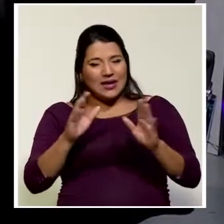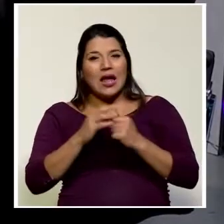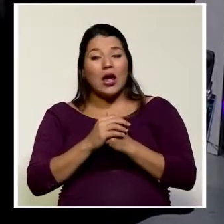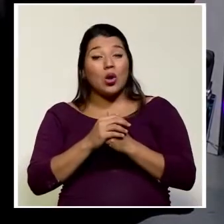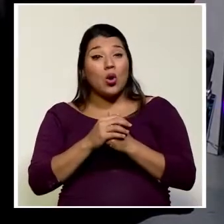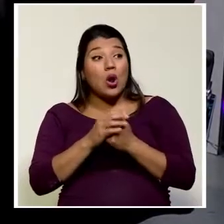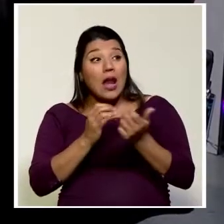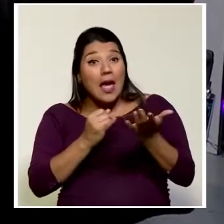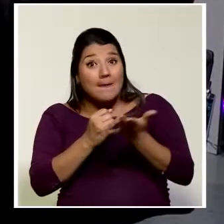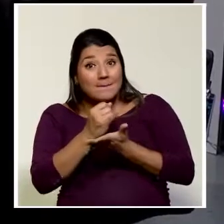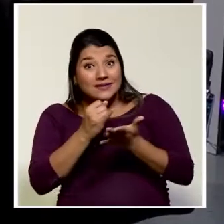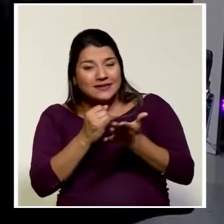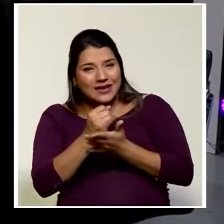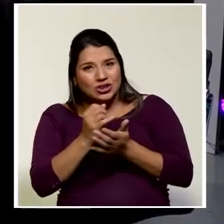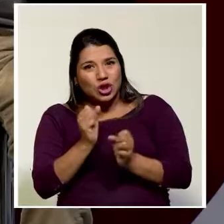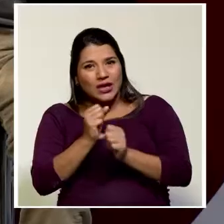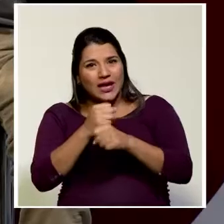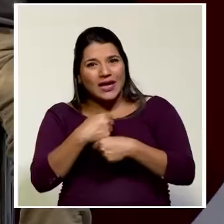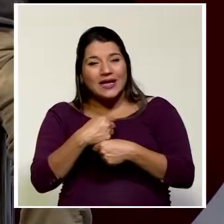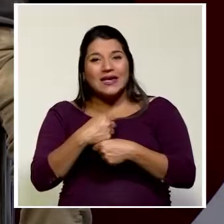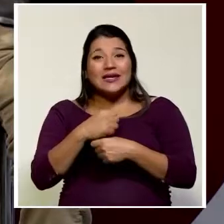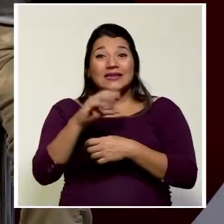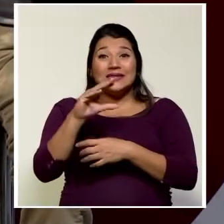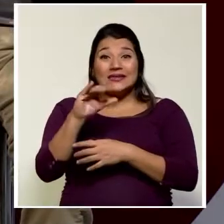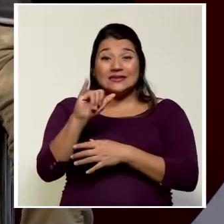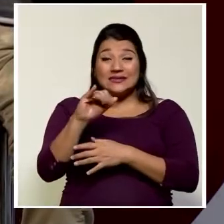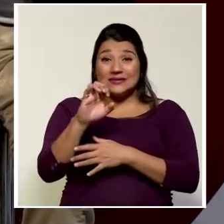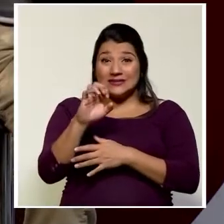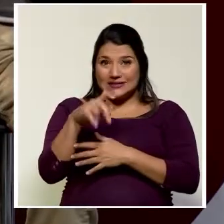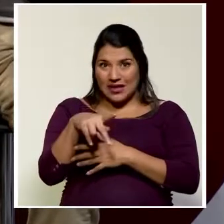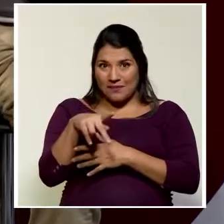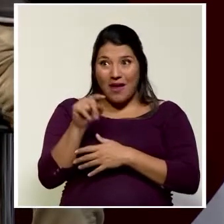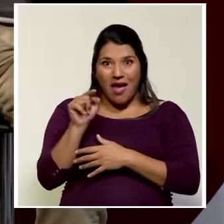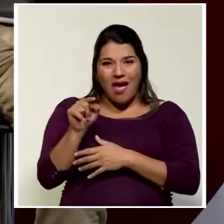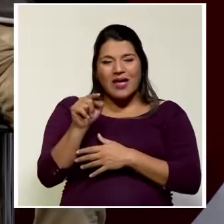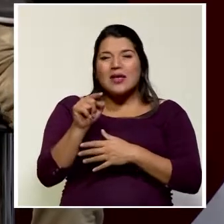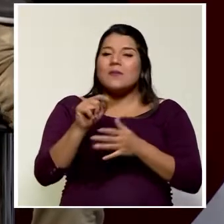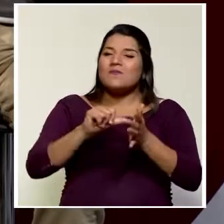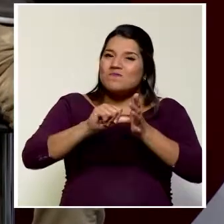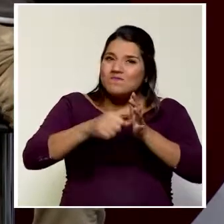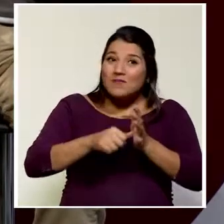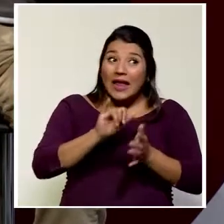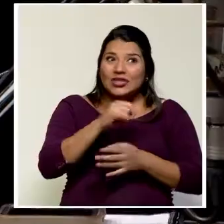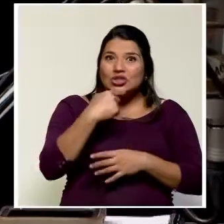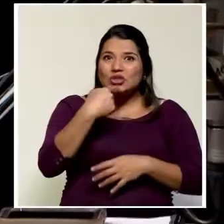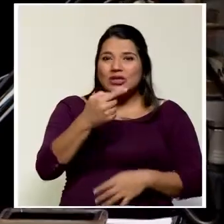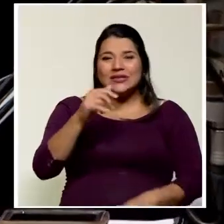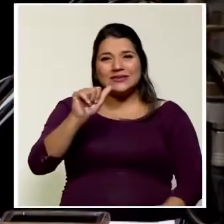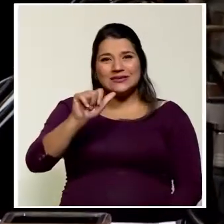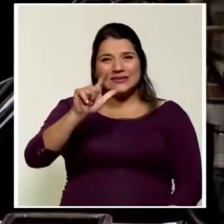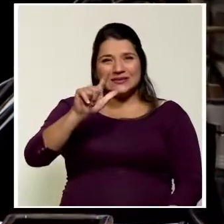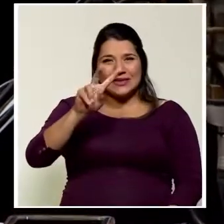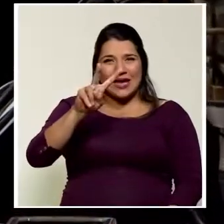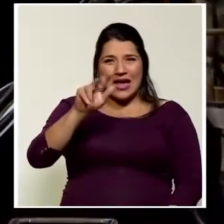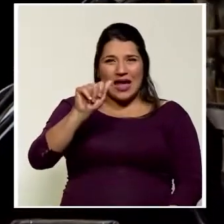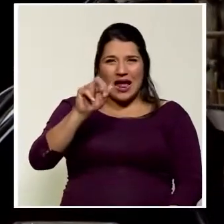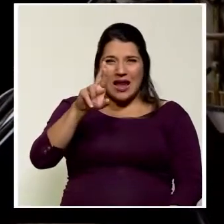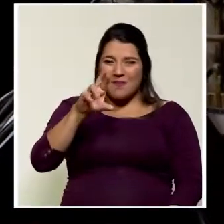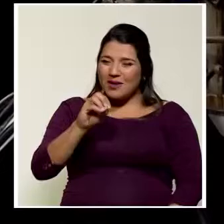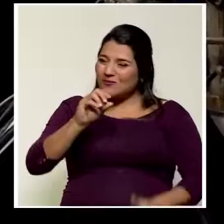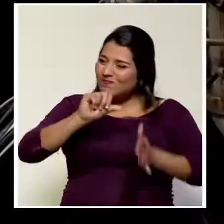también que vimos en las últimas semanas marca esto que dice Álvaro, el ánimo,